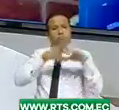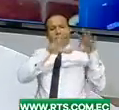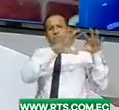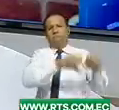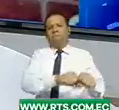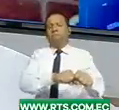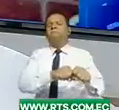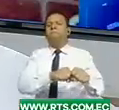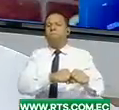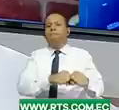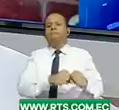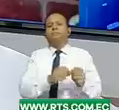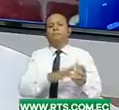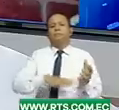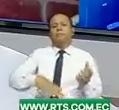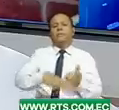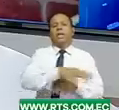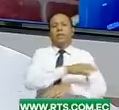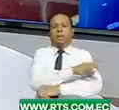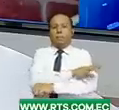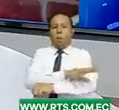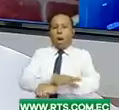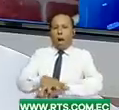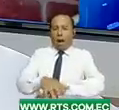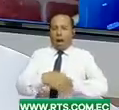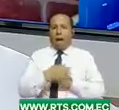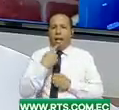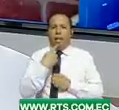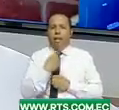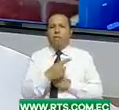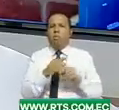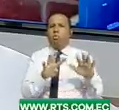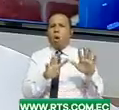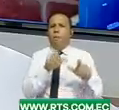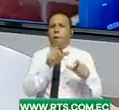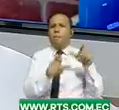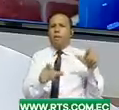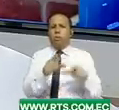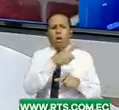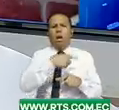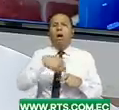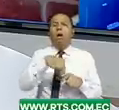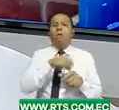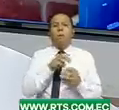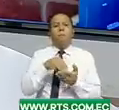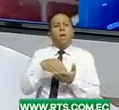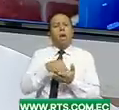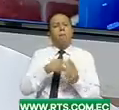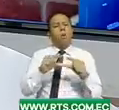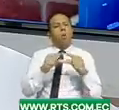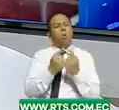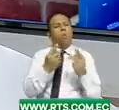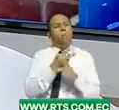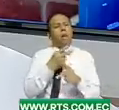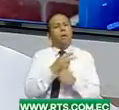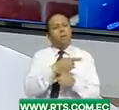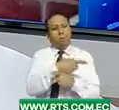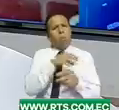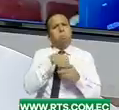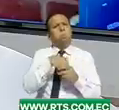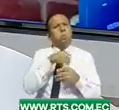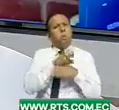a 9 sujetos, presuntamente miembros de un grupo delictivo que opera en el país. En su poder